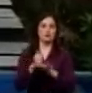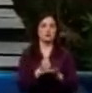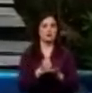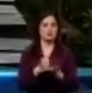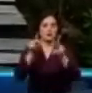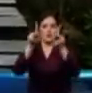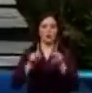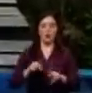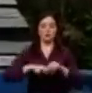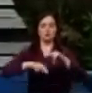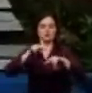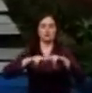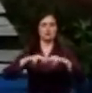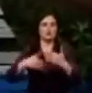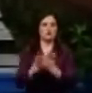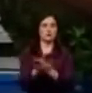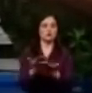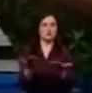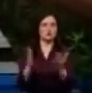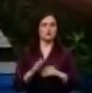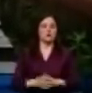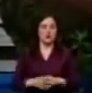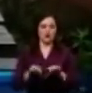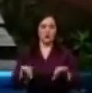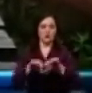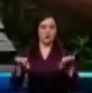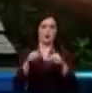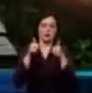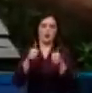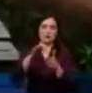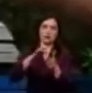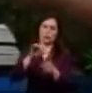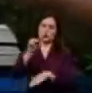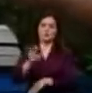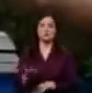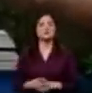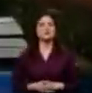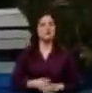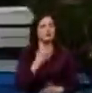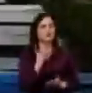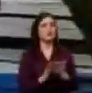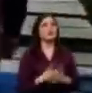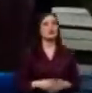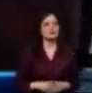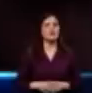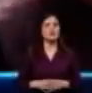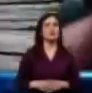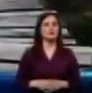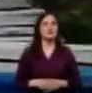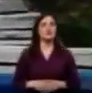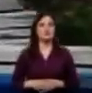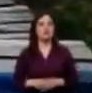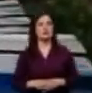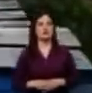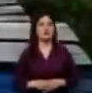el puente. Con un puentecito, más que sea de palo, pero un buen puente para poder transitar. Muy bien, muchas gracias. Ustedes ven en